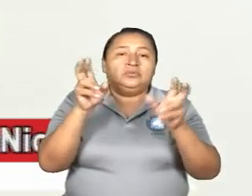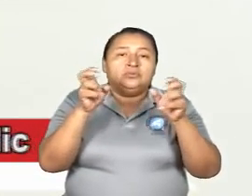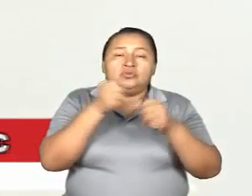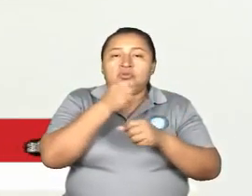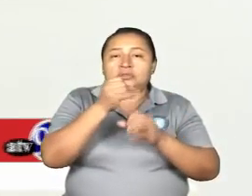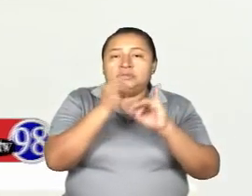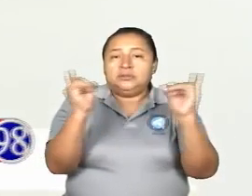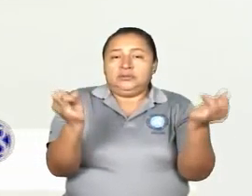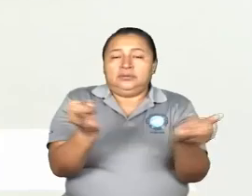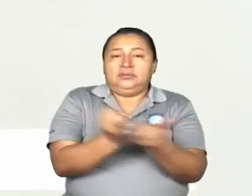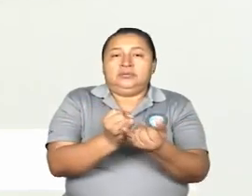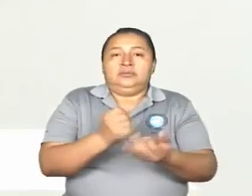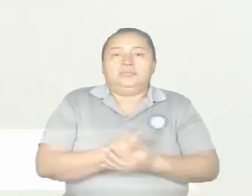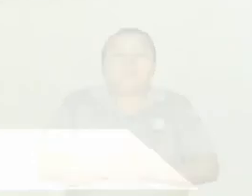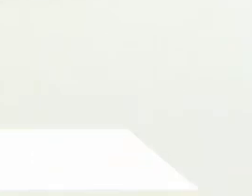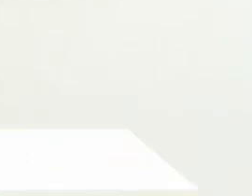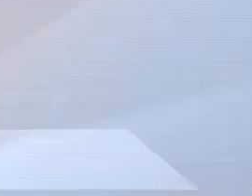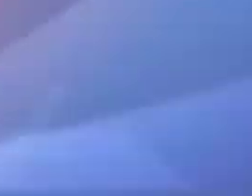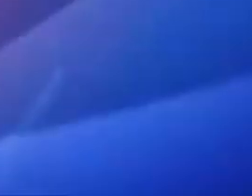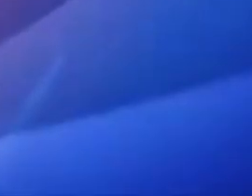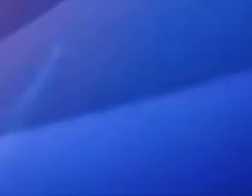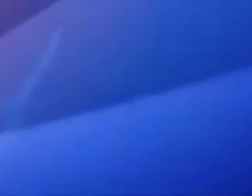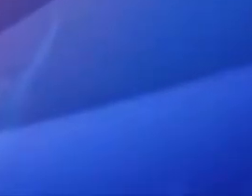noticias internacionales.